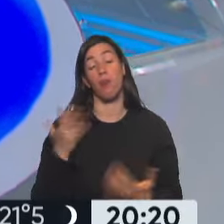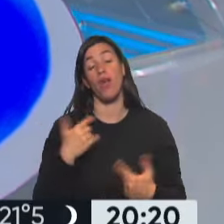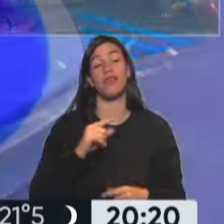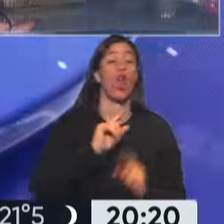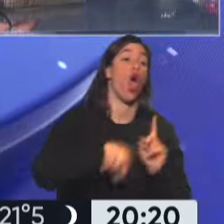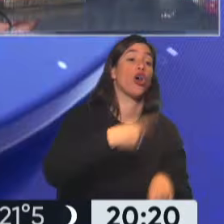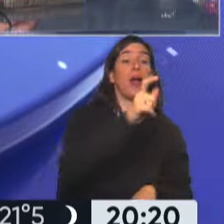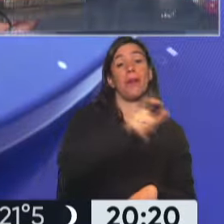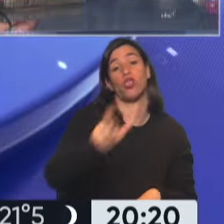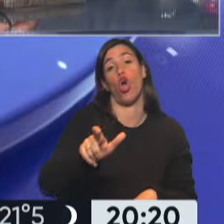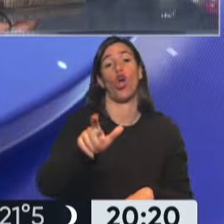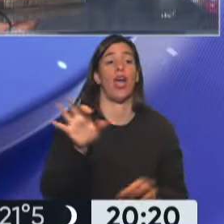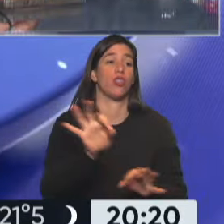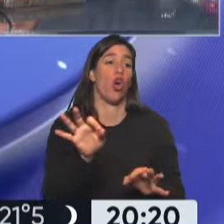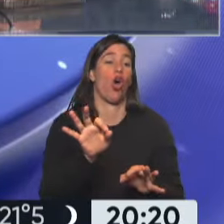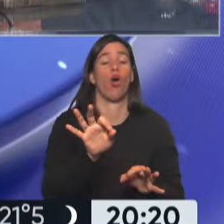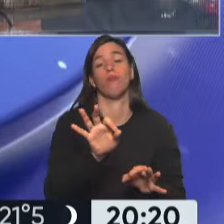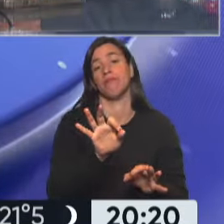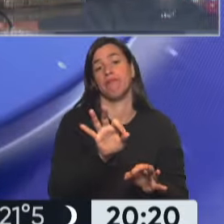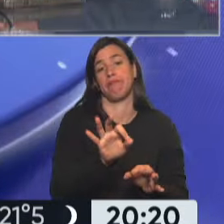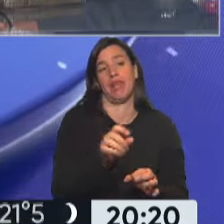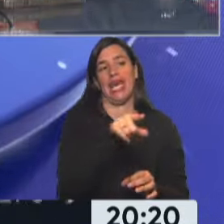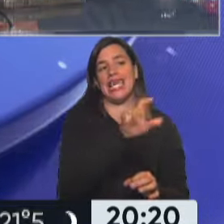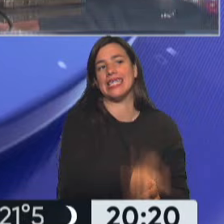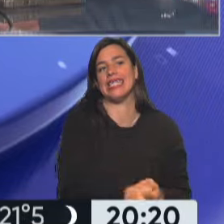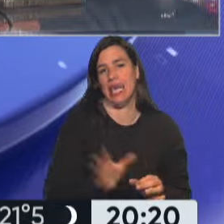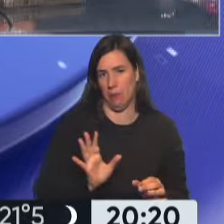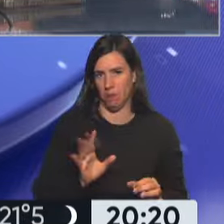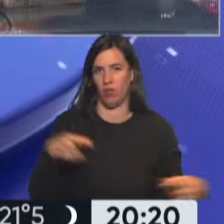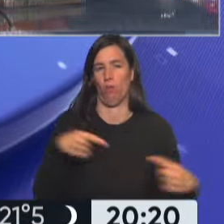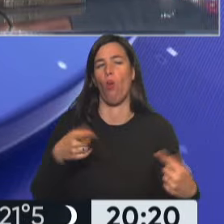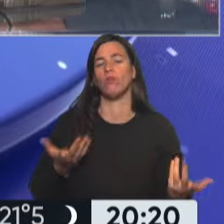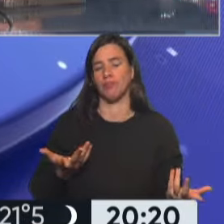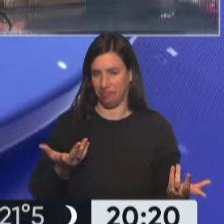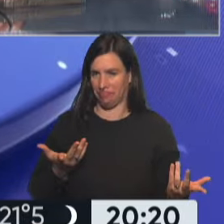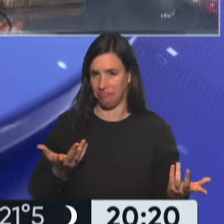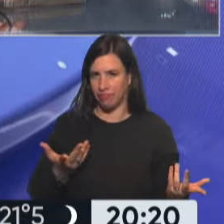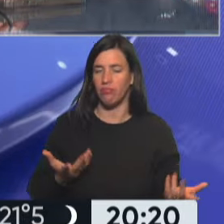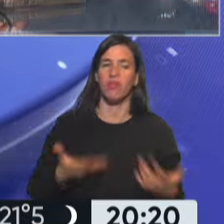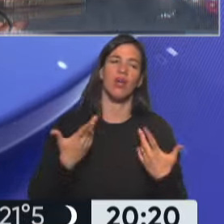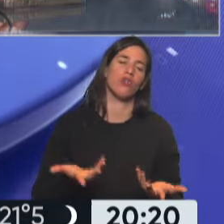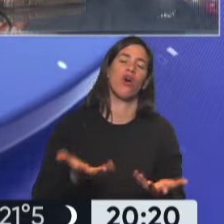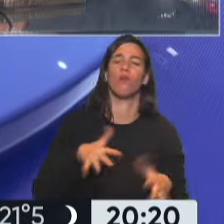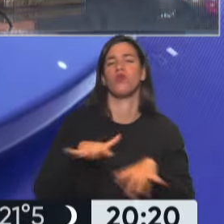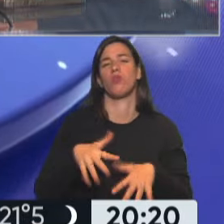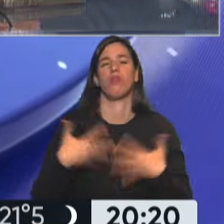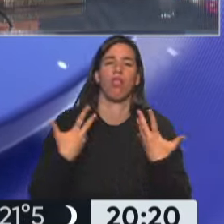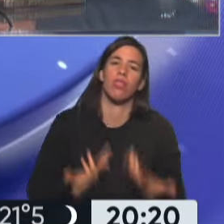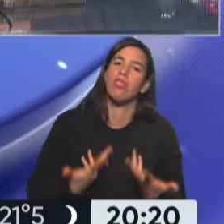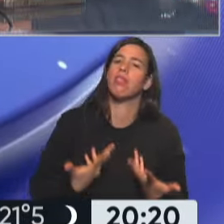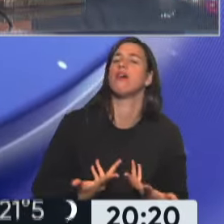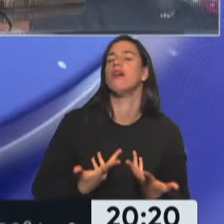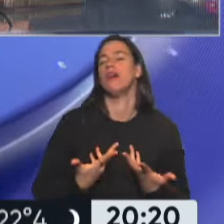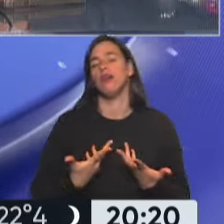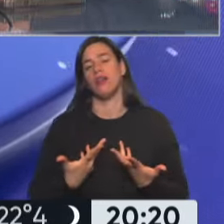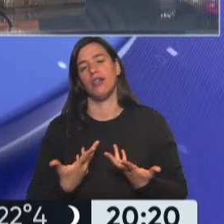legisladores en este caso la tienen Y por supuesto Que eso genera cierto aplomo y y creo que